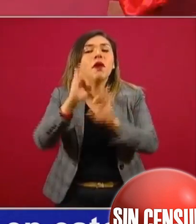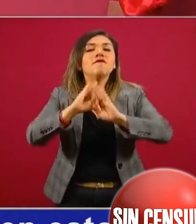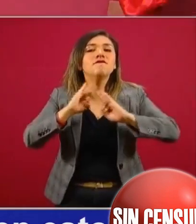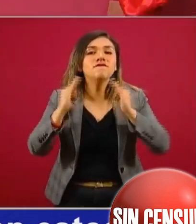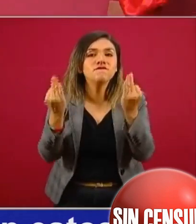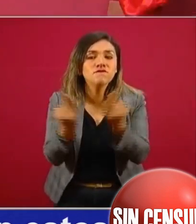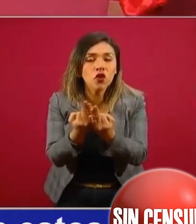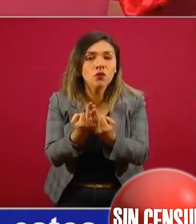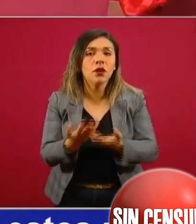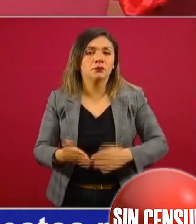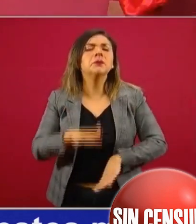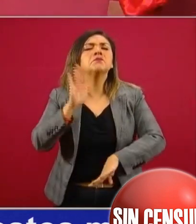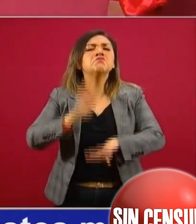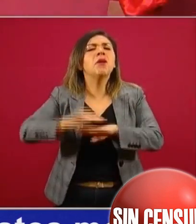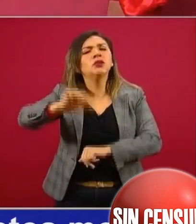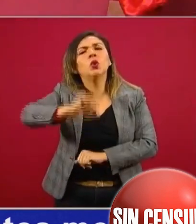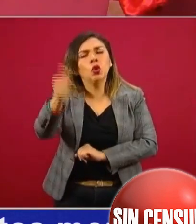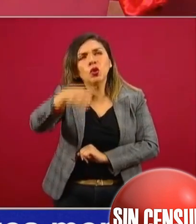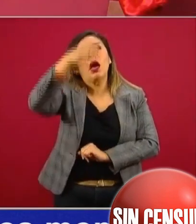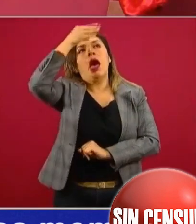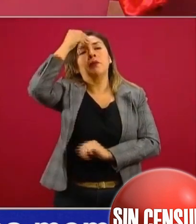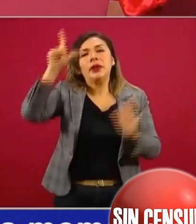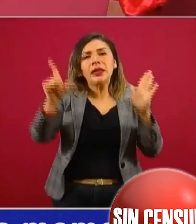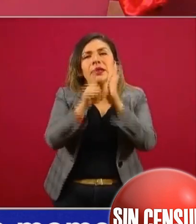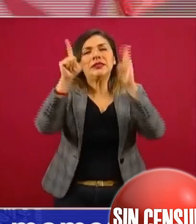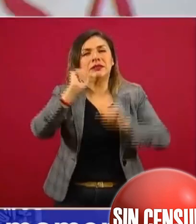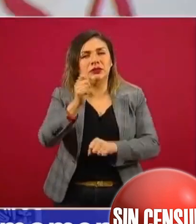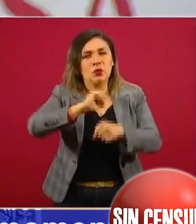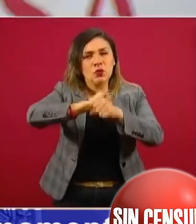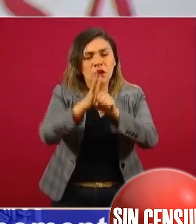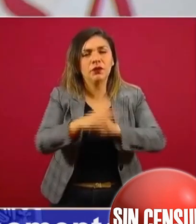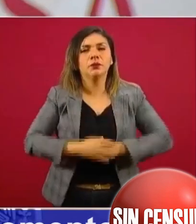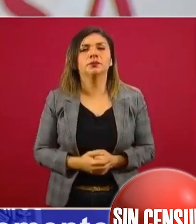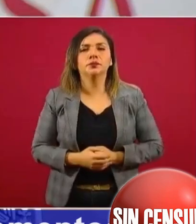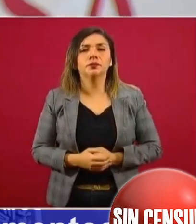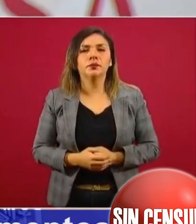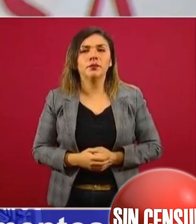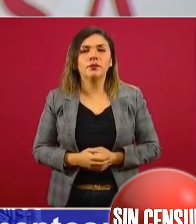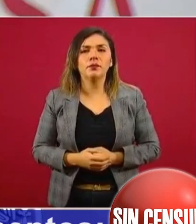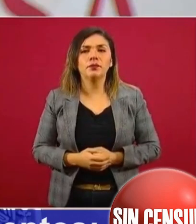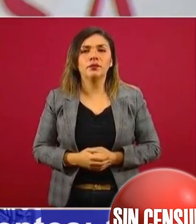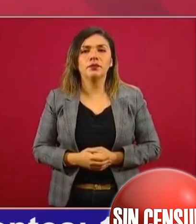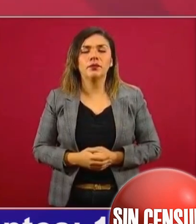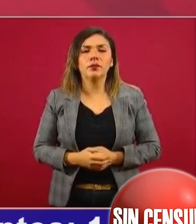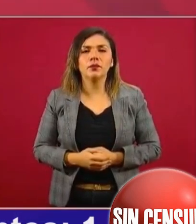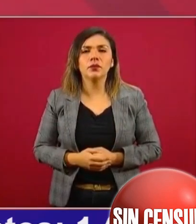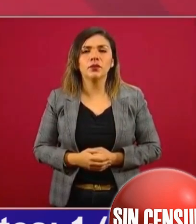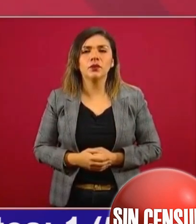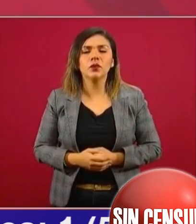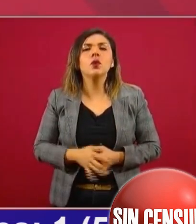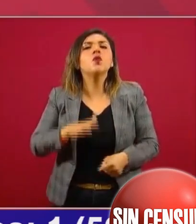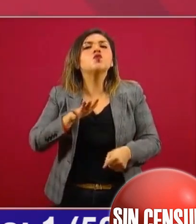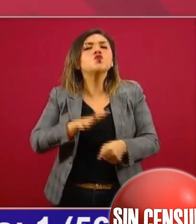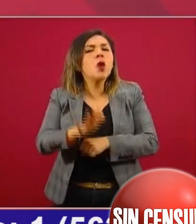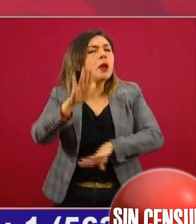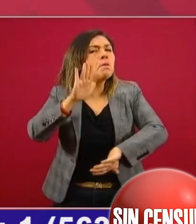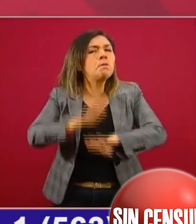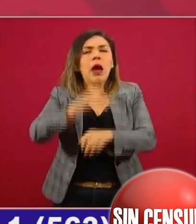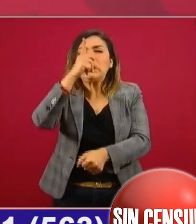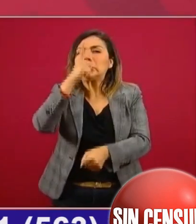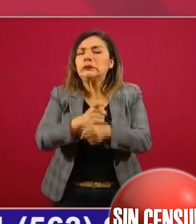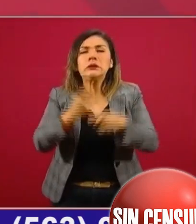otras enseñanzas nos deja? ¿Quiénes son los enfermos? O mejor dicho, ¿cuál es la población